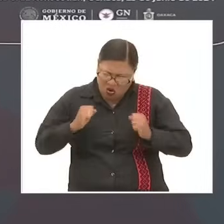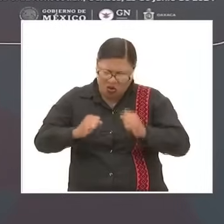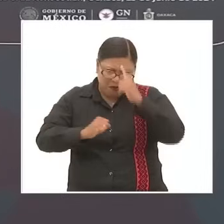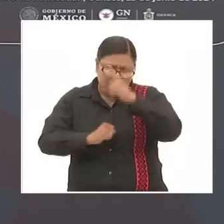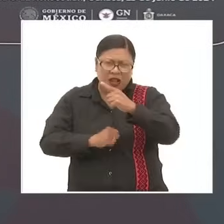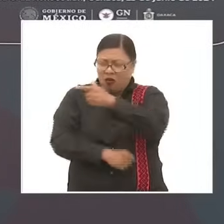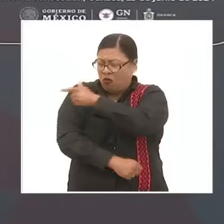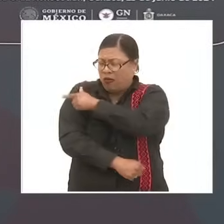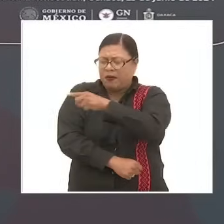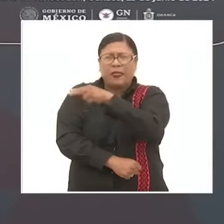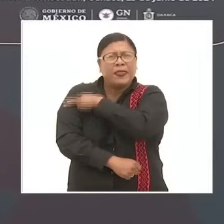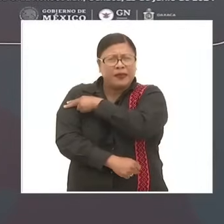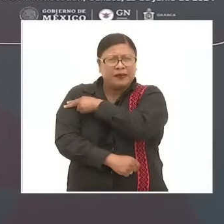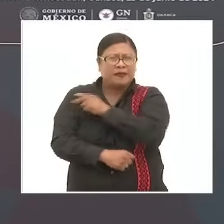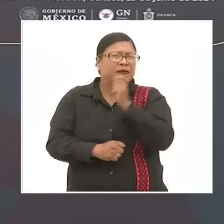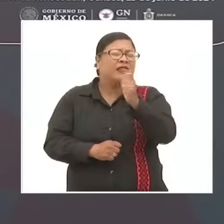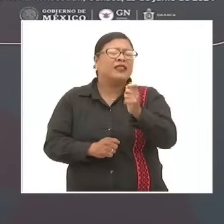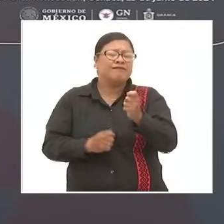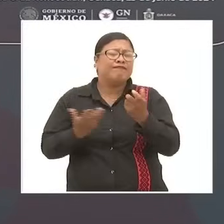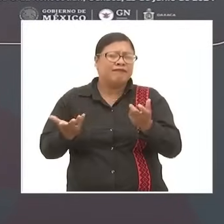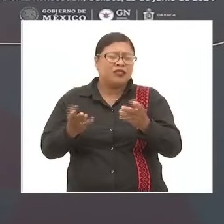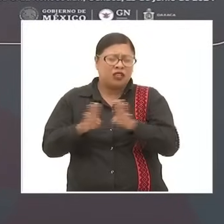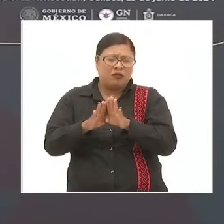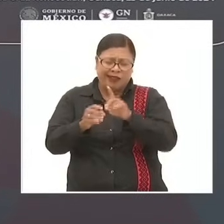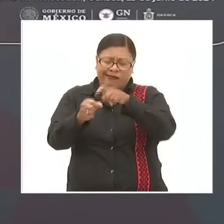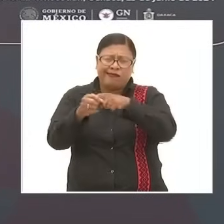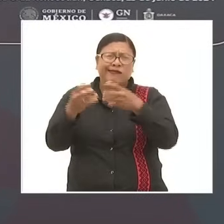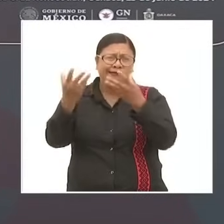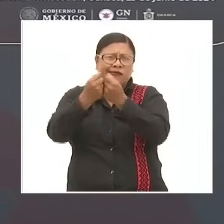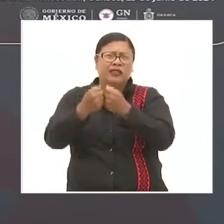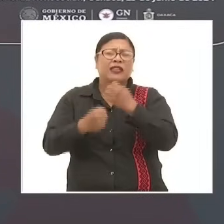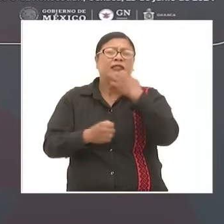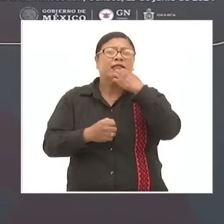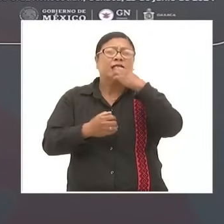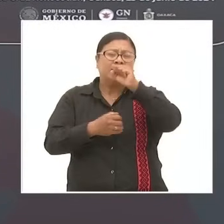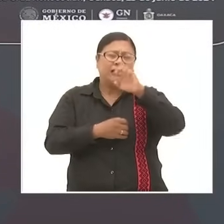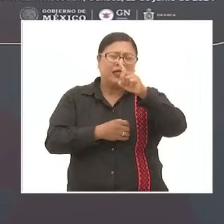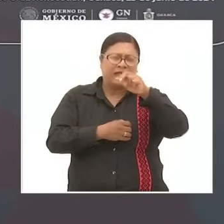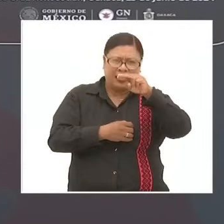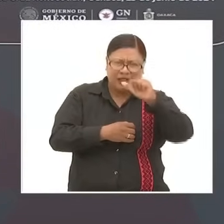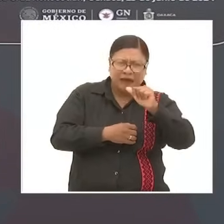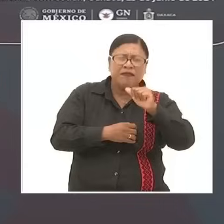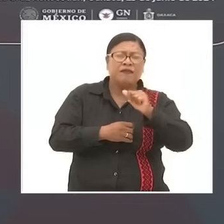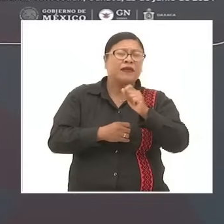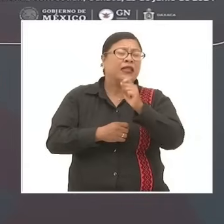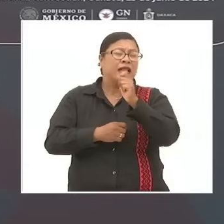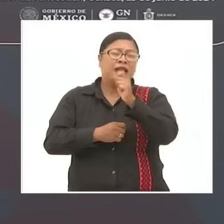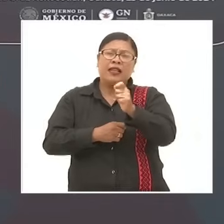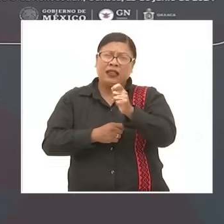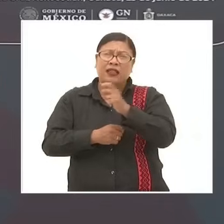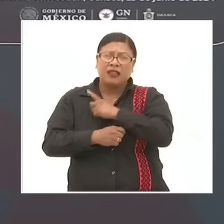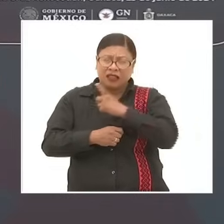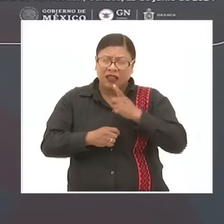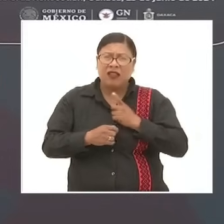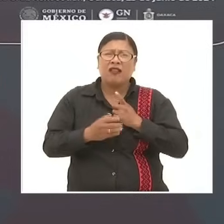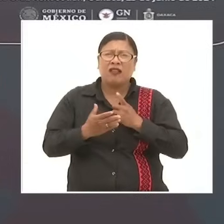Guardia Nacional como parte de la Secretaría de la Defensa Nacional, con la